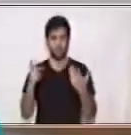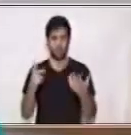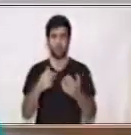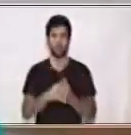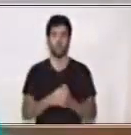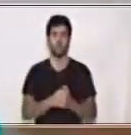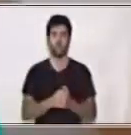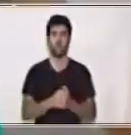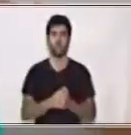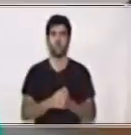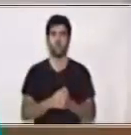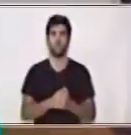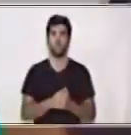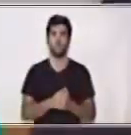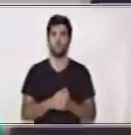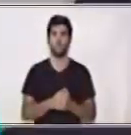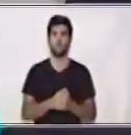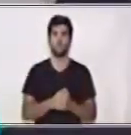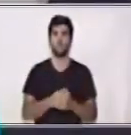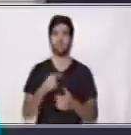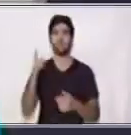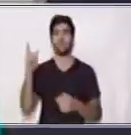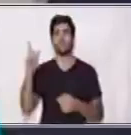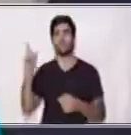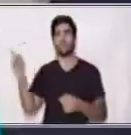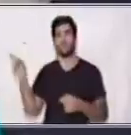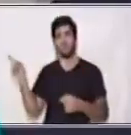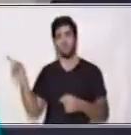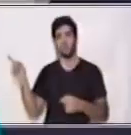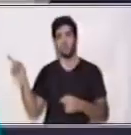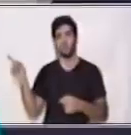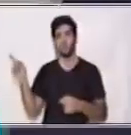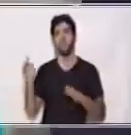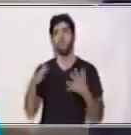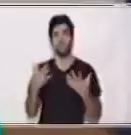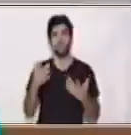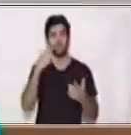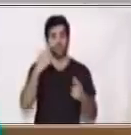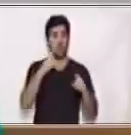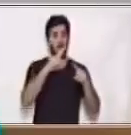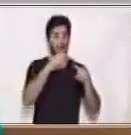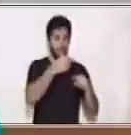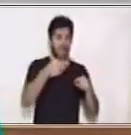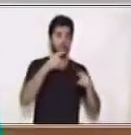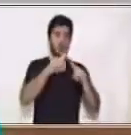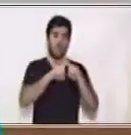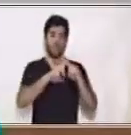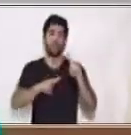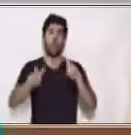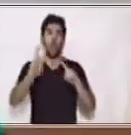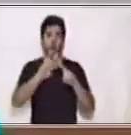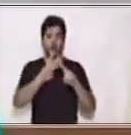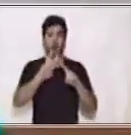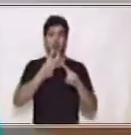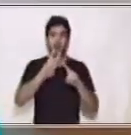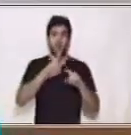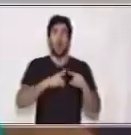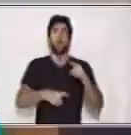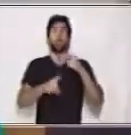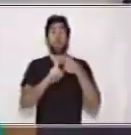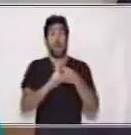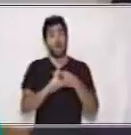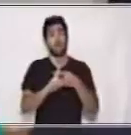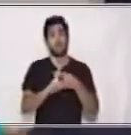más x al cuadrado, del otro lado de la igualdad me va a quedar como menos x al cuadrado. Tengo más